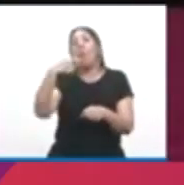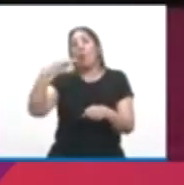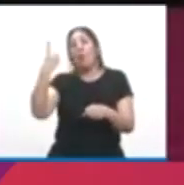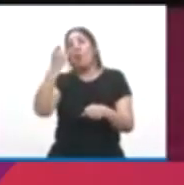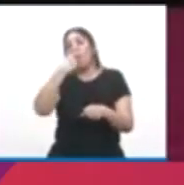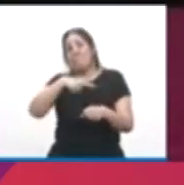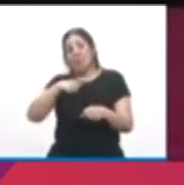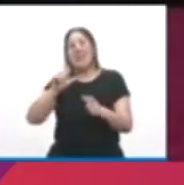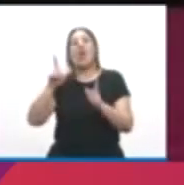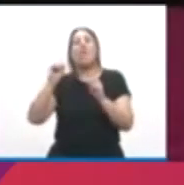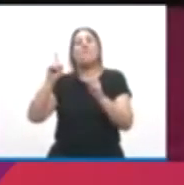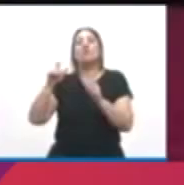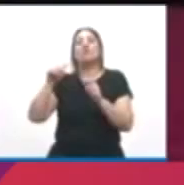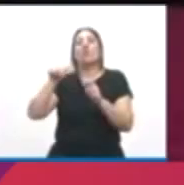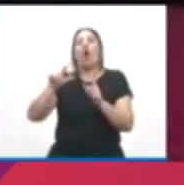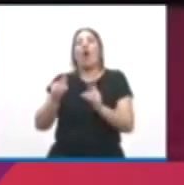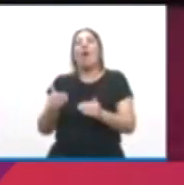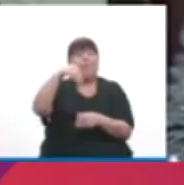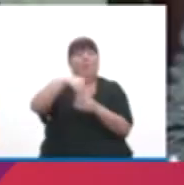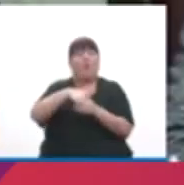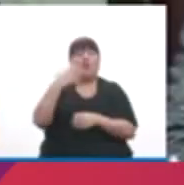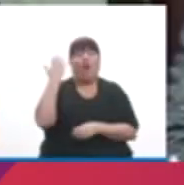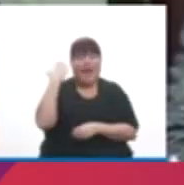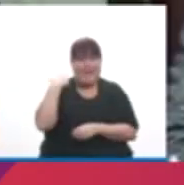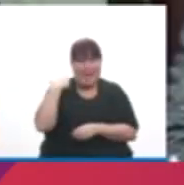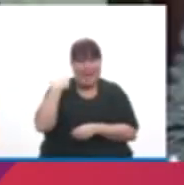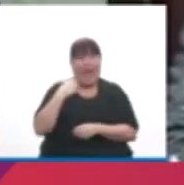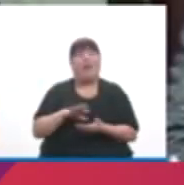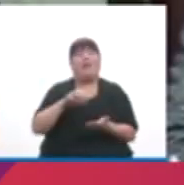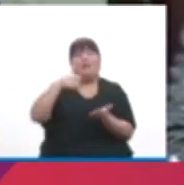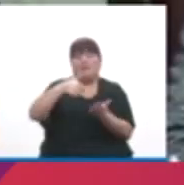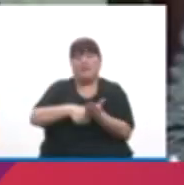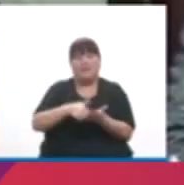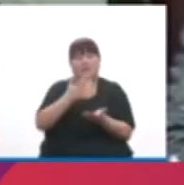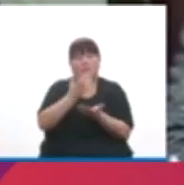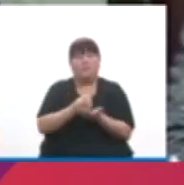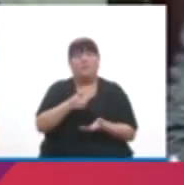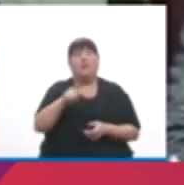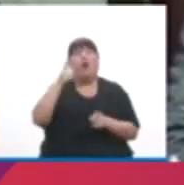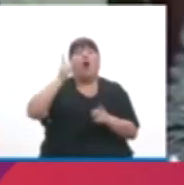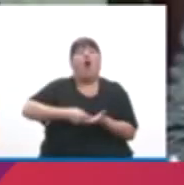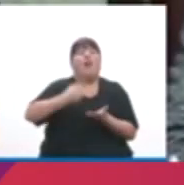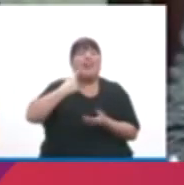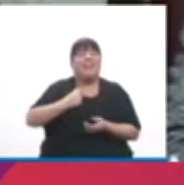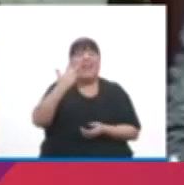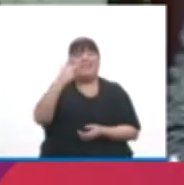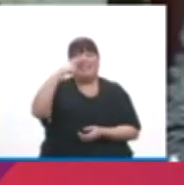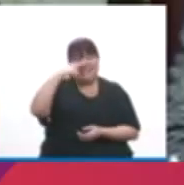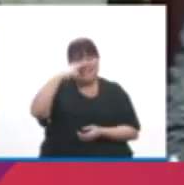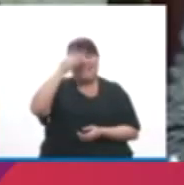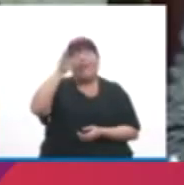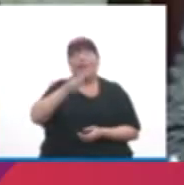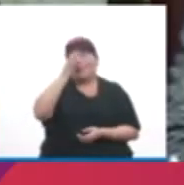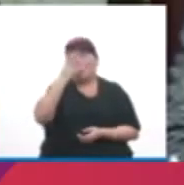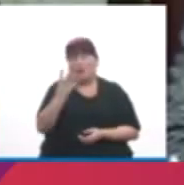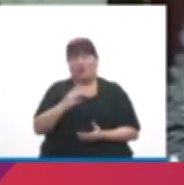inflación del año en curso. Entonces, la norma que se está discutiendo busca reparar esa situación de injusticia y de